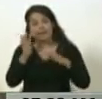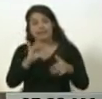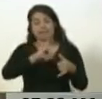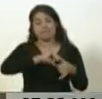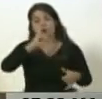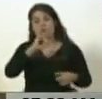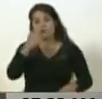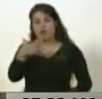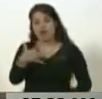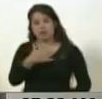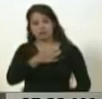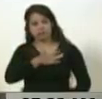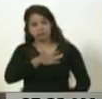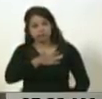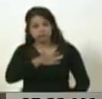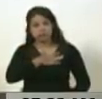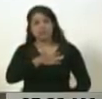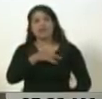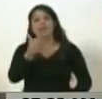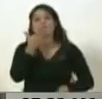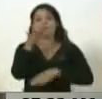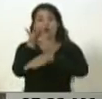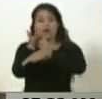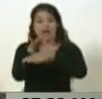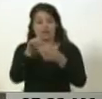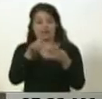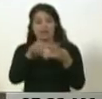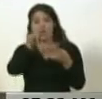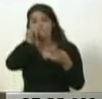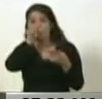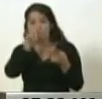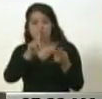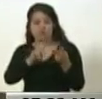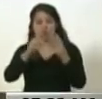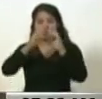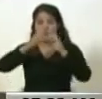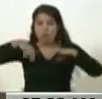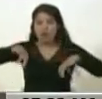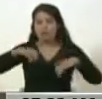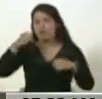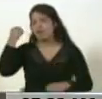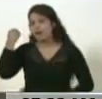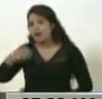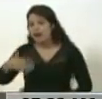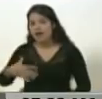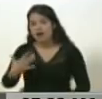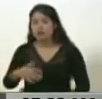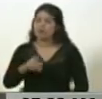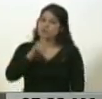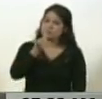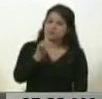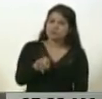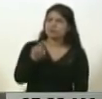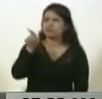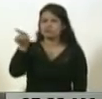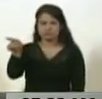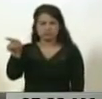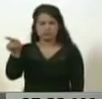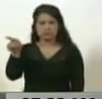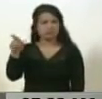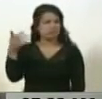dado de repente el precio de la carne, el precio del pollo, el precio de los huevos. ¿Esto corresponde a una lógica económica o forma